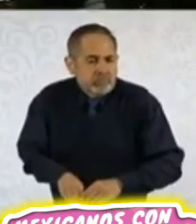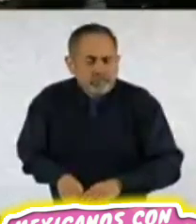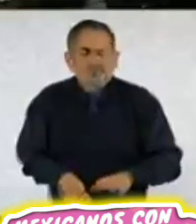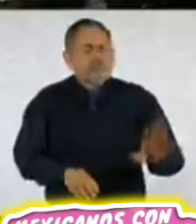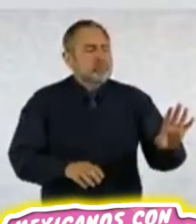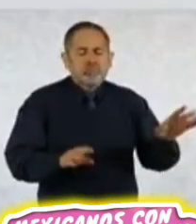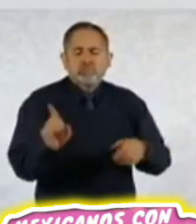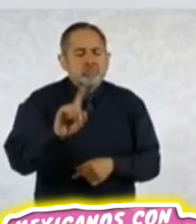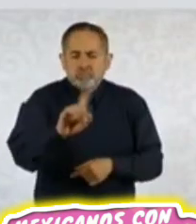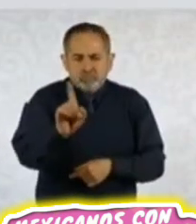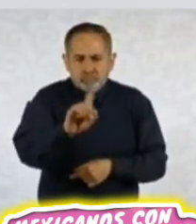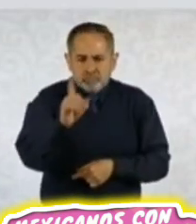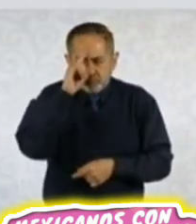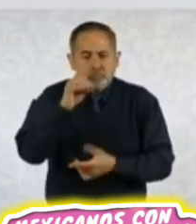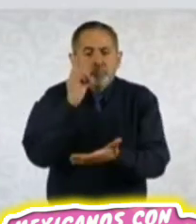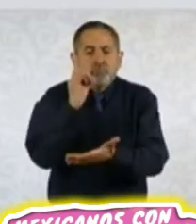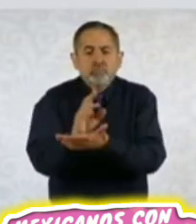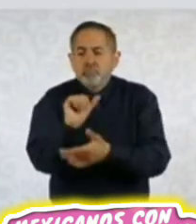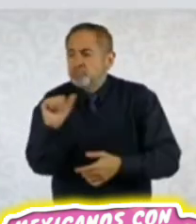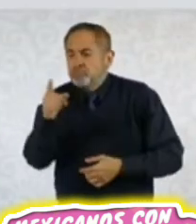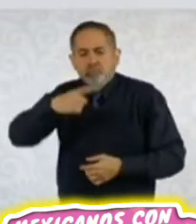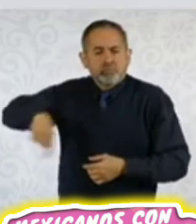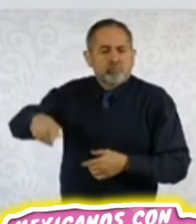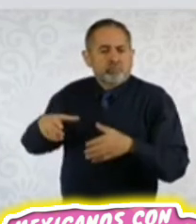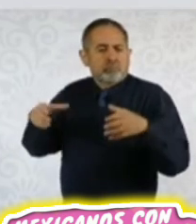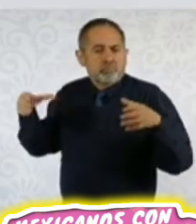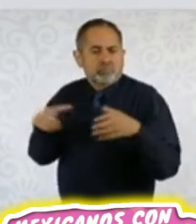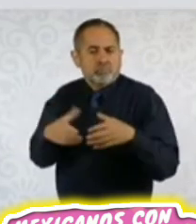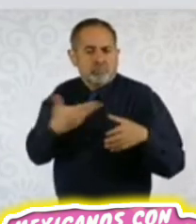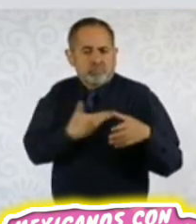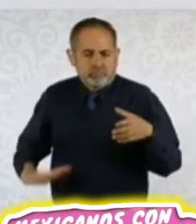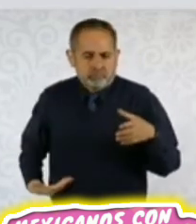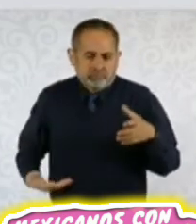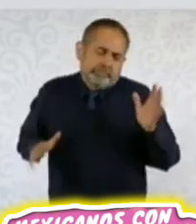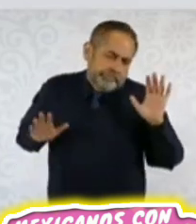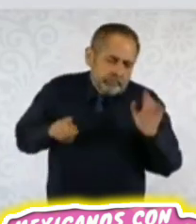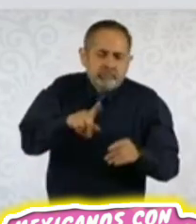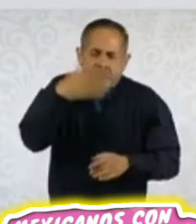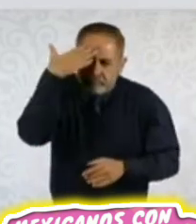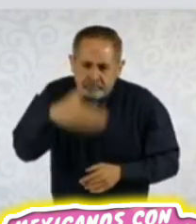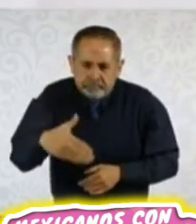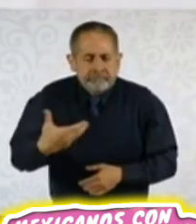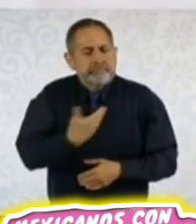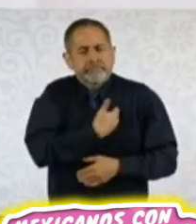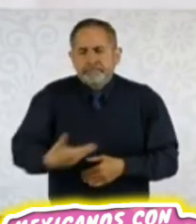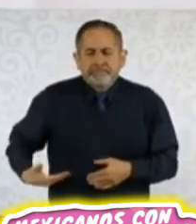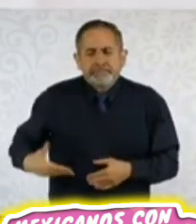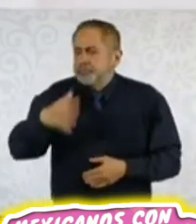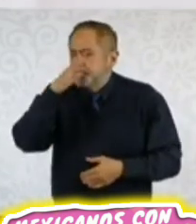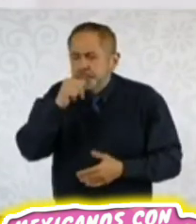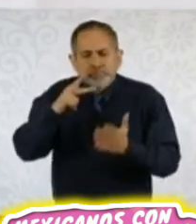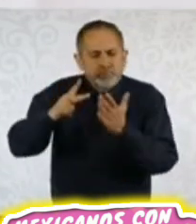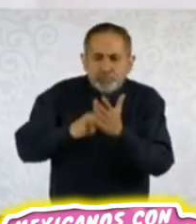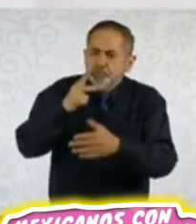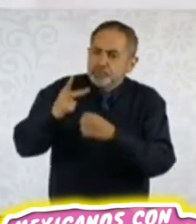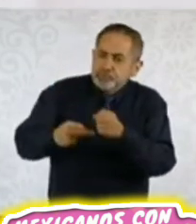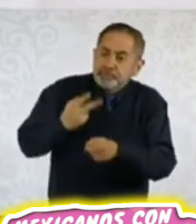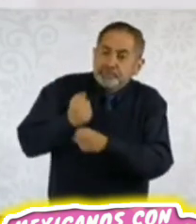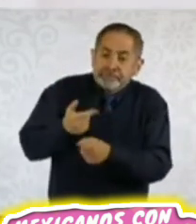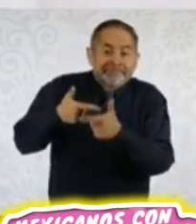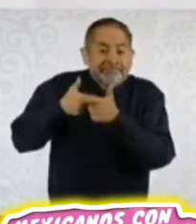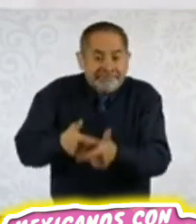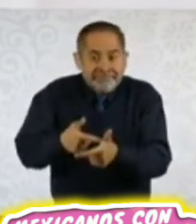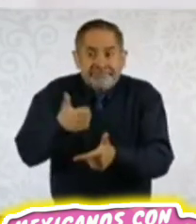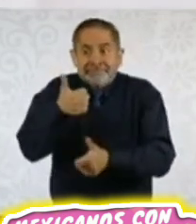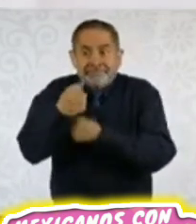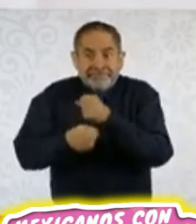para el Ejecutivo. Únicamente. Obviamente presidencia pues está establecido, pero en el periodo,